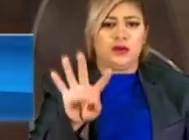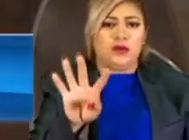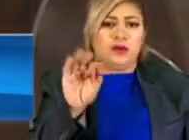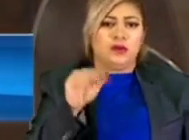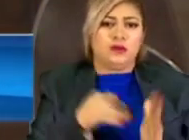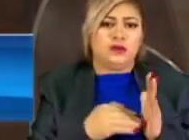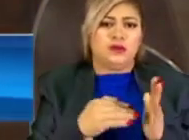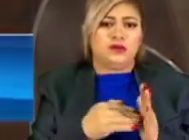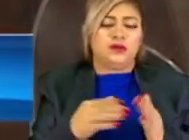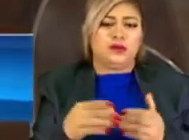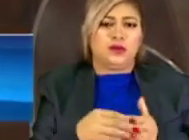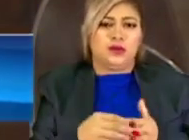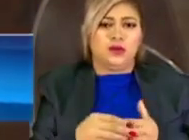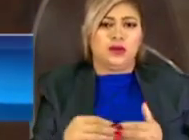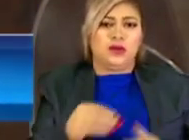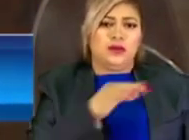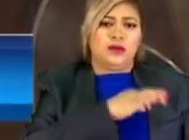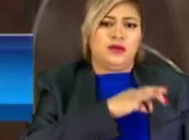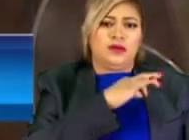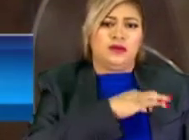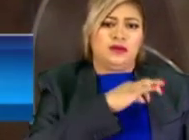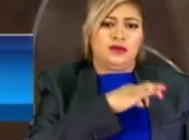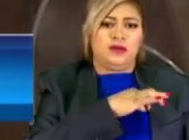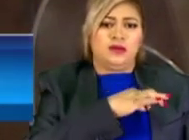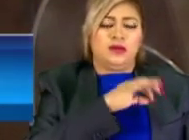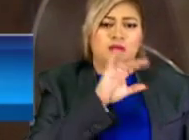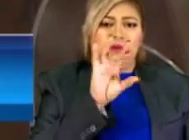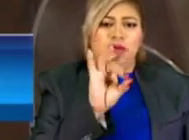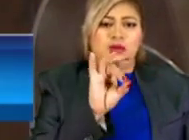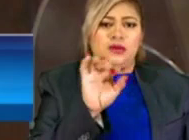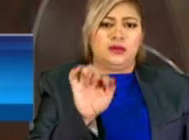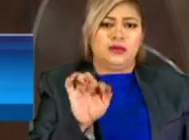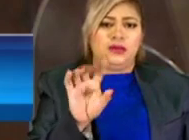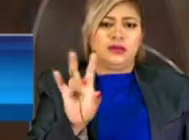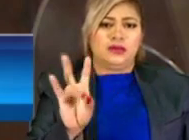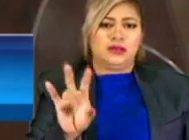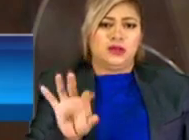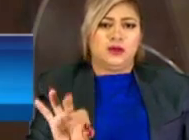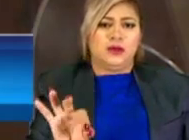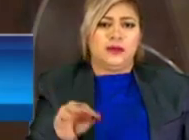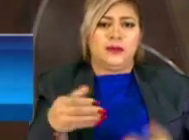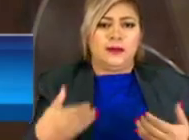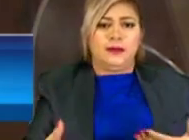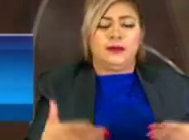balboas que benefician a 8.079 panameños.